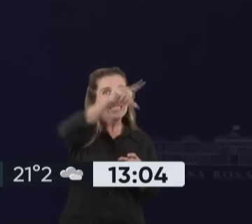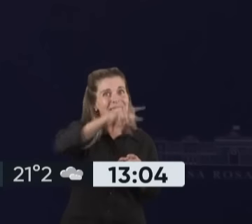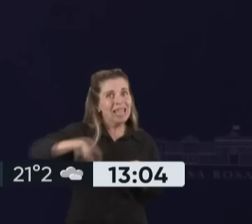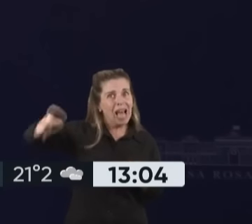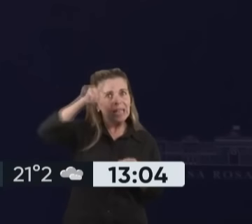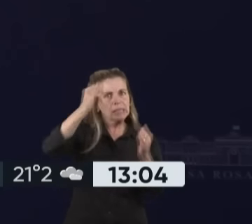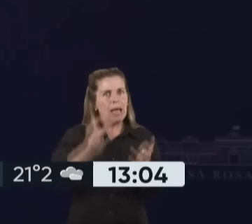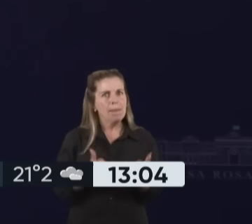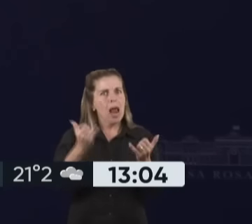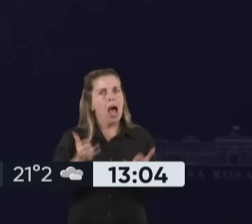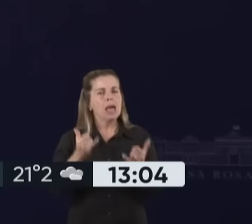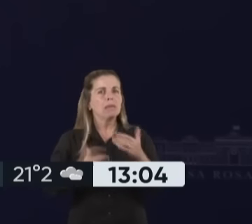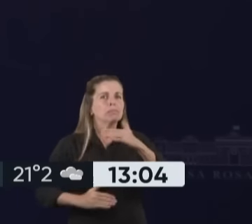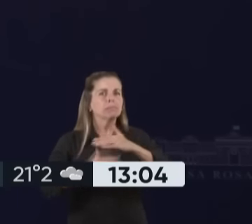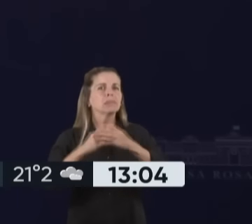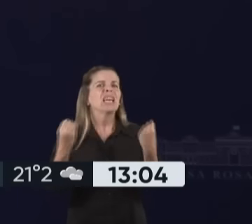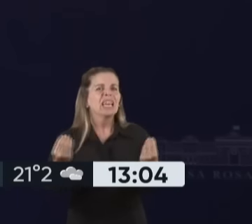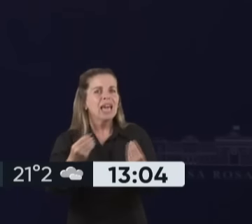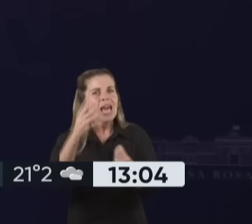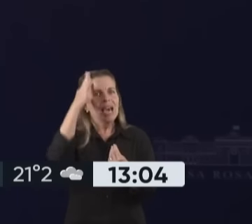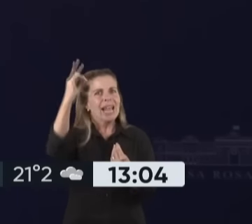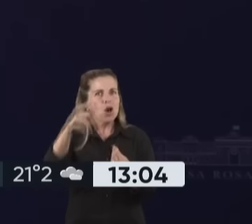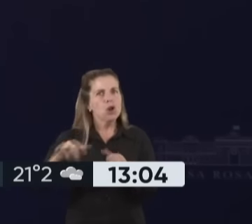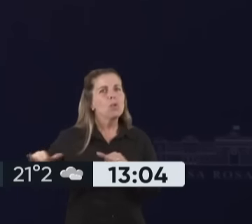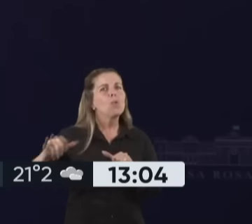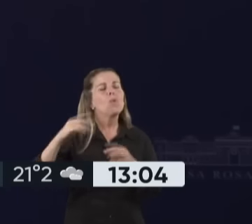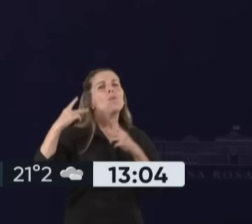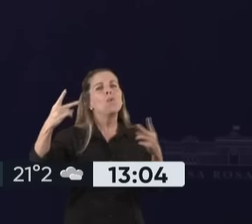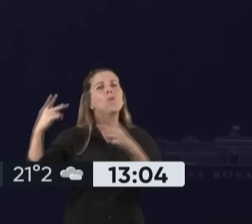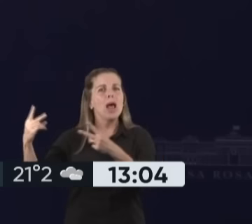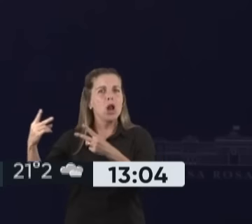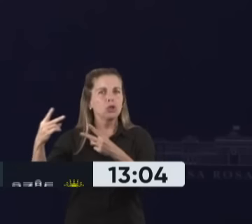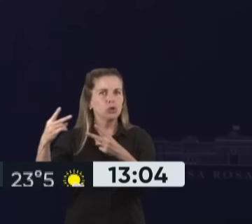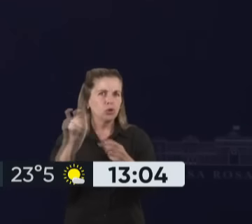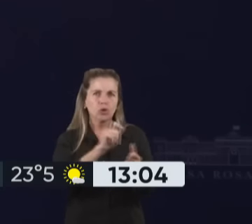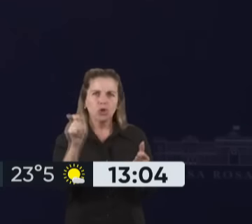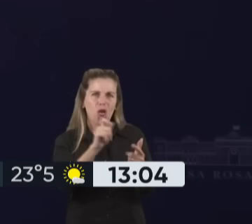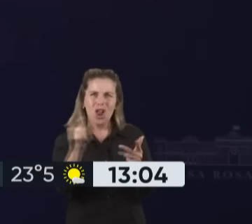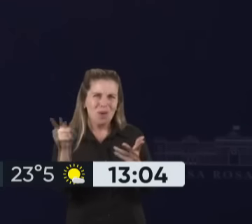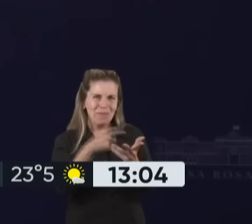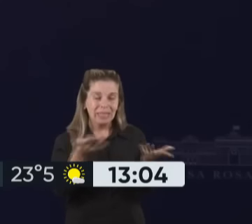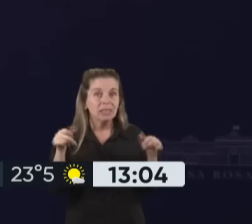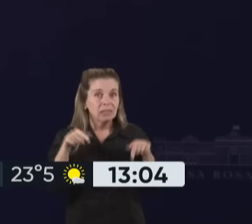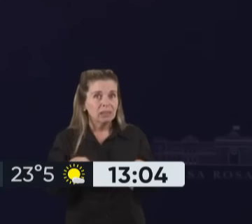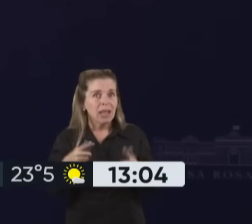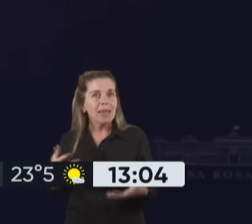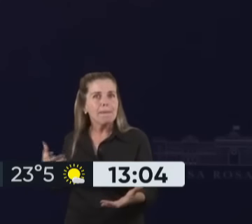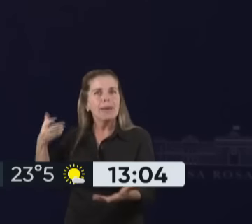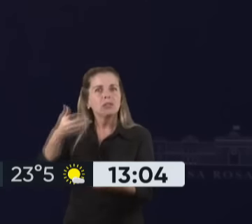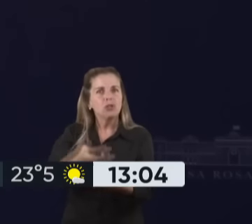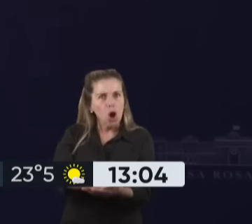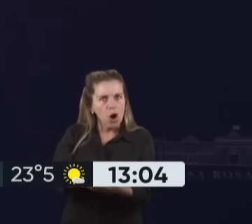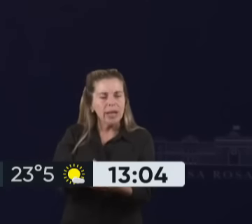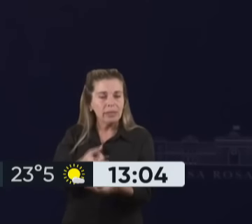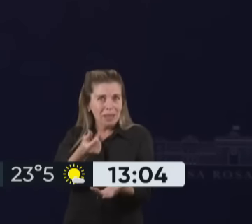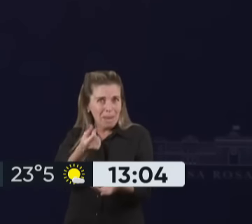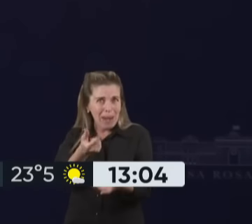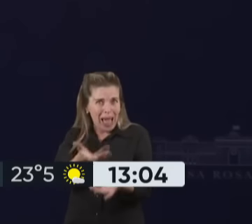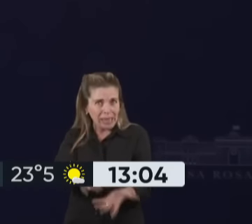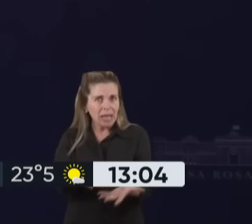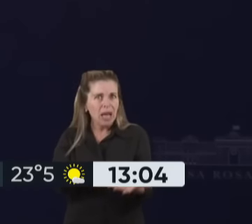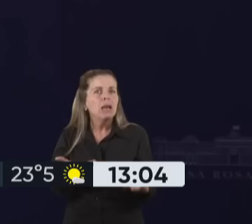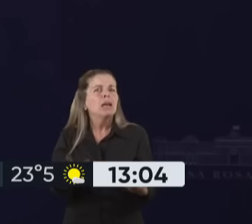picos récord en sus aeropuertos todos los meses. Estas inversiones son un nuevo paso más que los